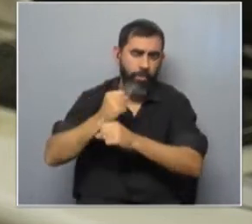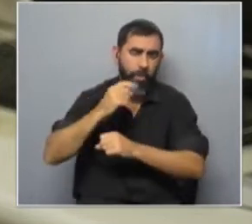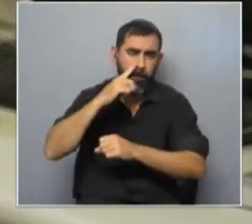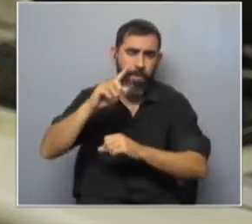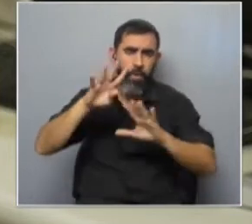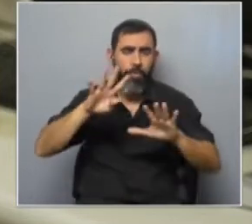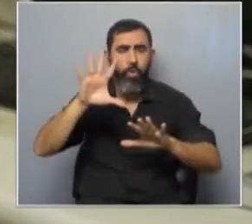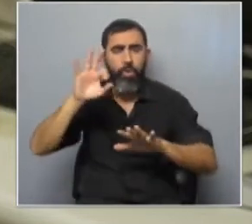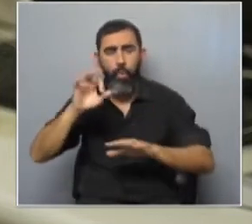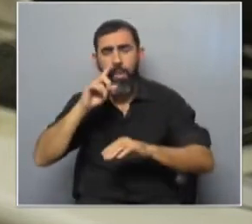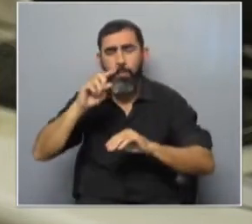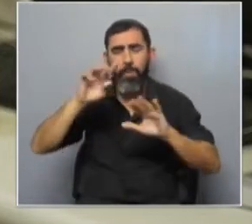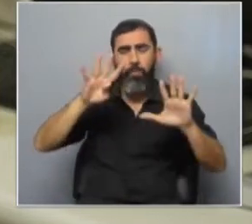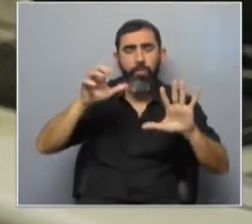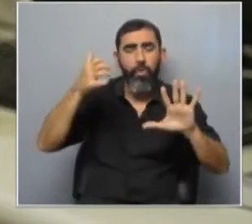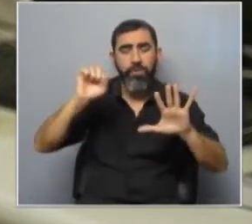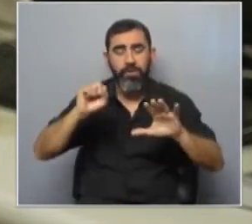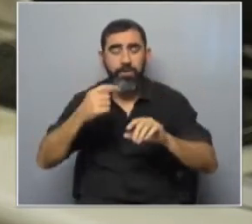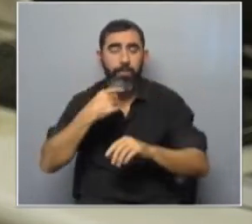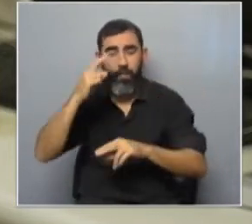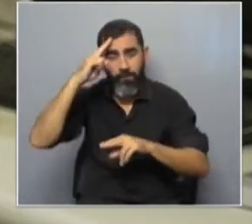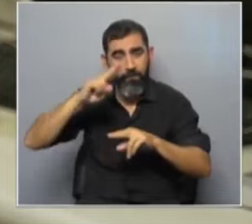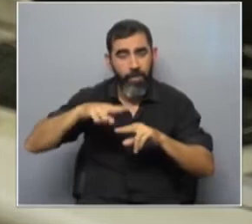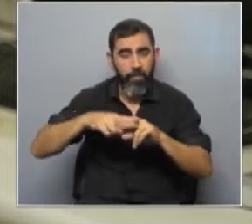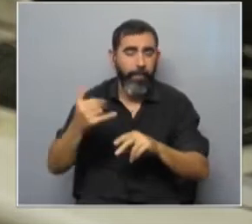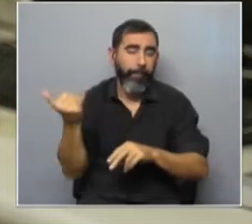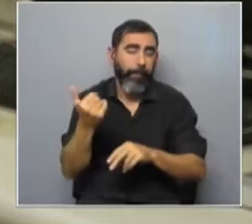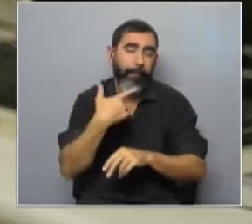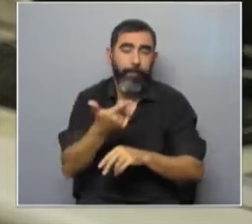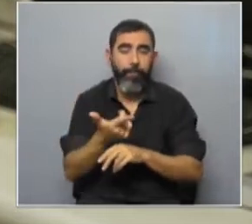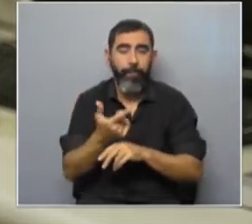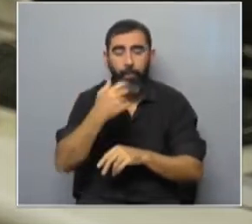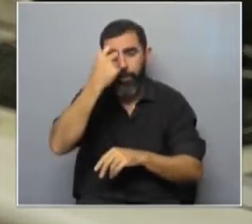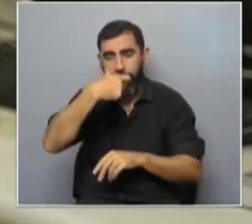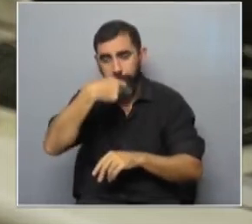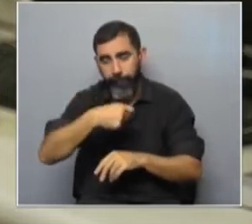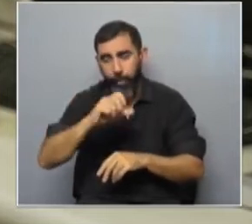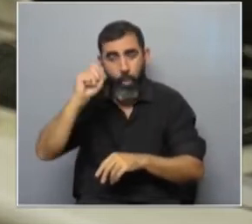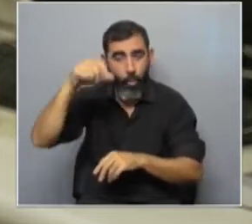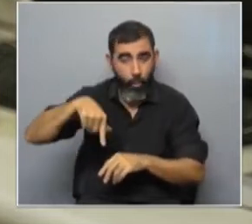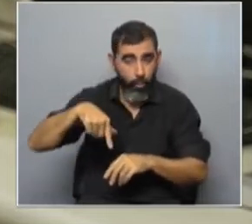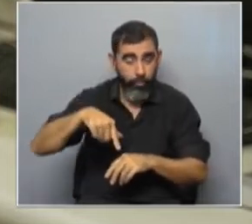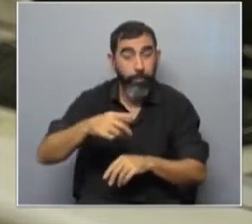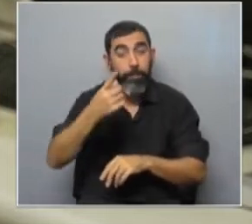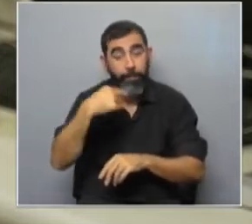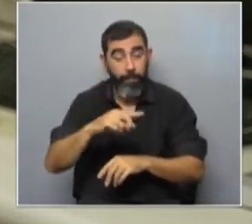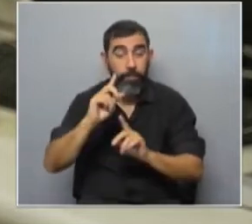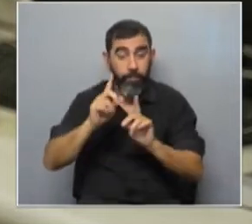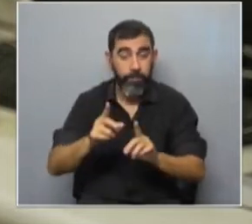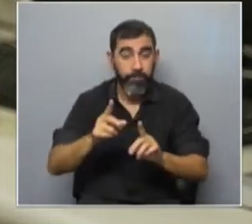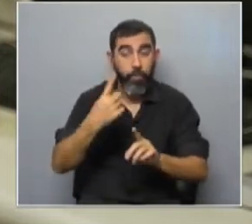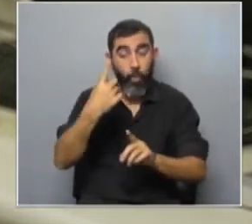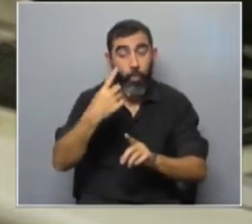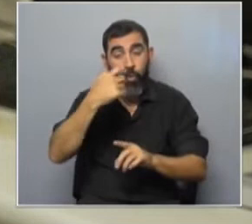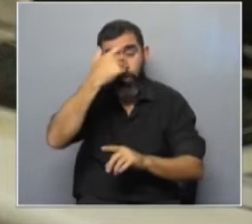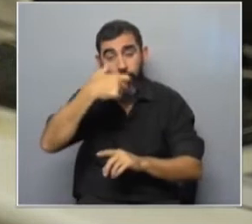50, desde los años 60, asociados a enfermedades sin importancia, como puede ser un resfrío común y corriente, pero por ejemplo hay uno que es